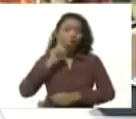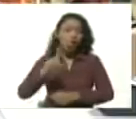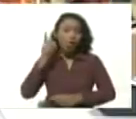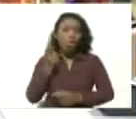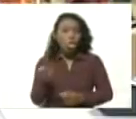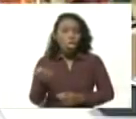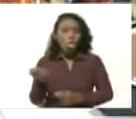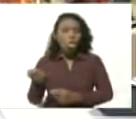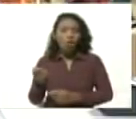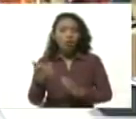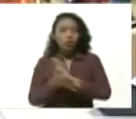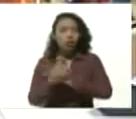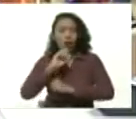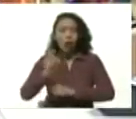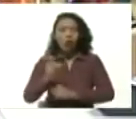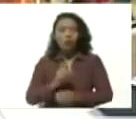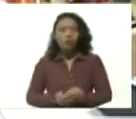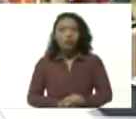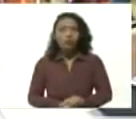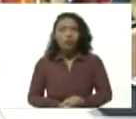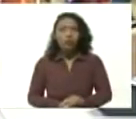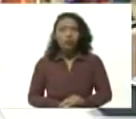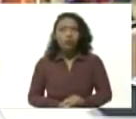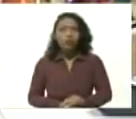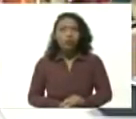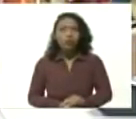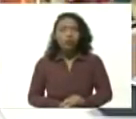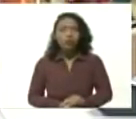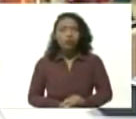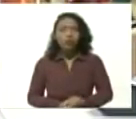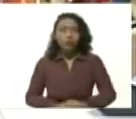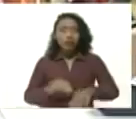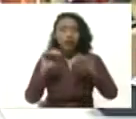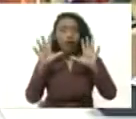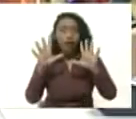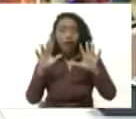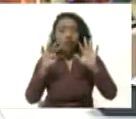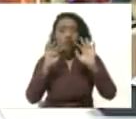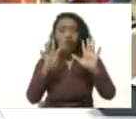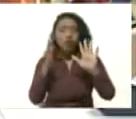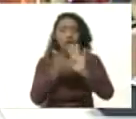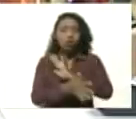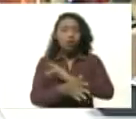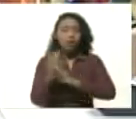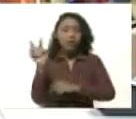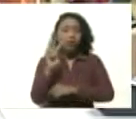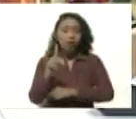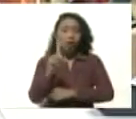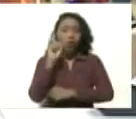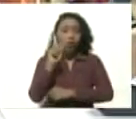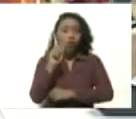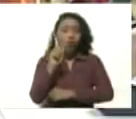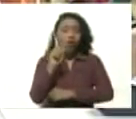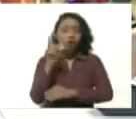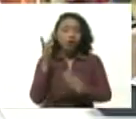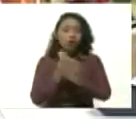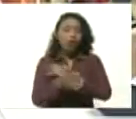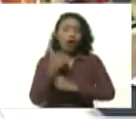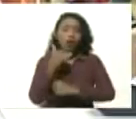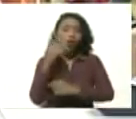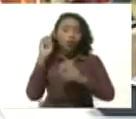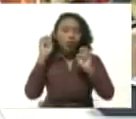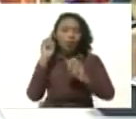su odio. De cada 10 declaraciones, 9 son sobre Venezuela y una es sobre algún tema de